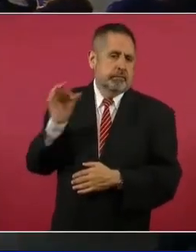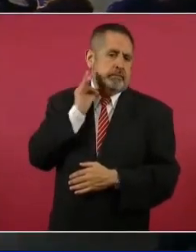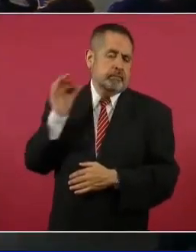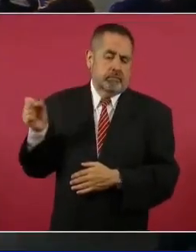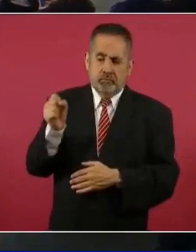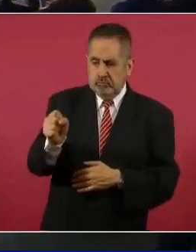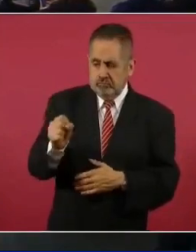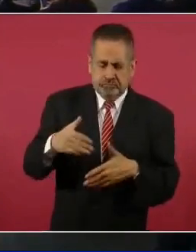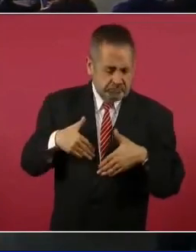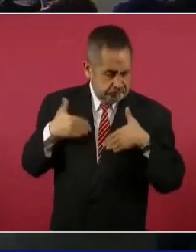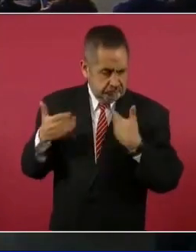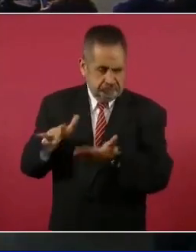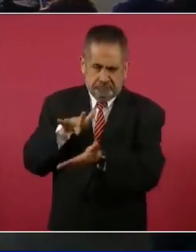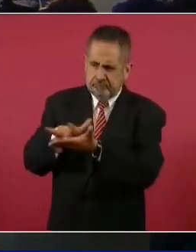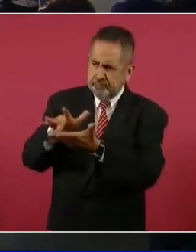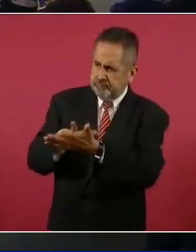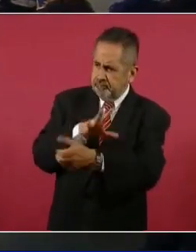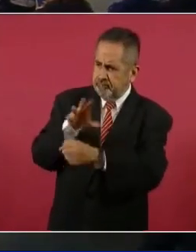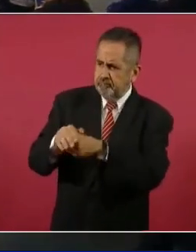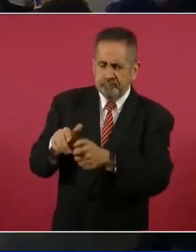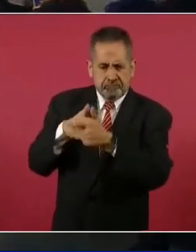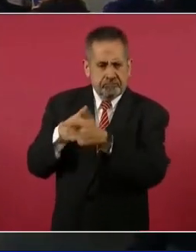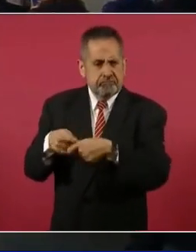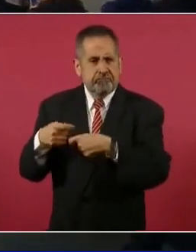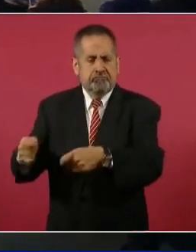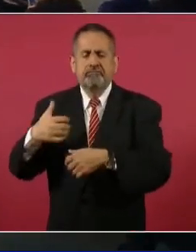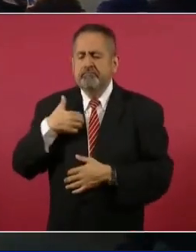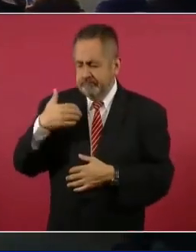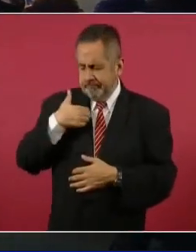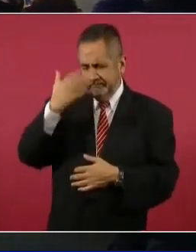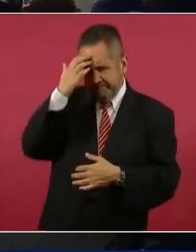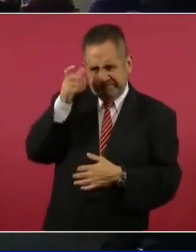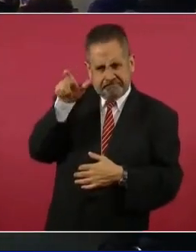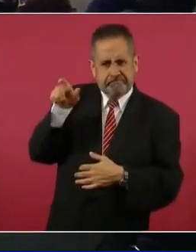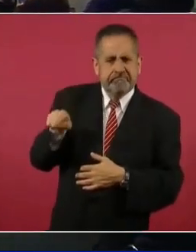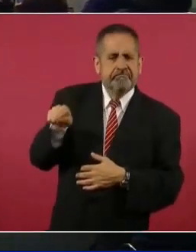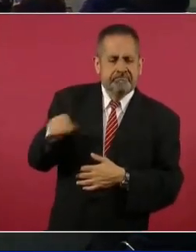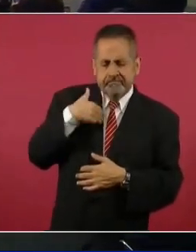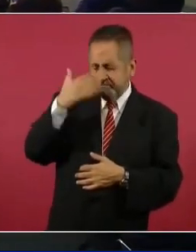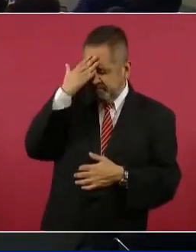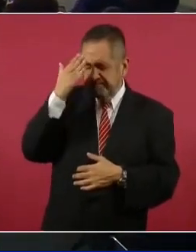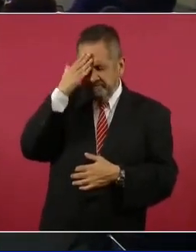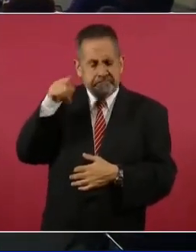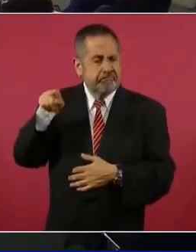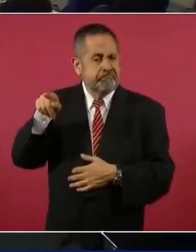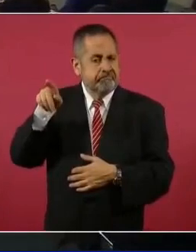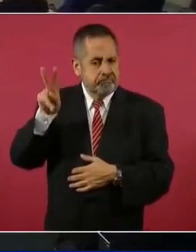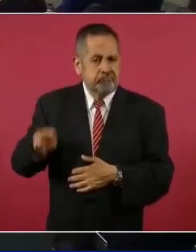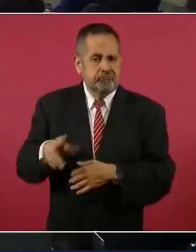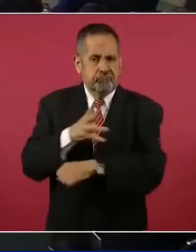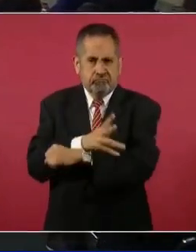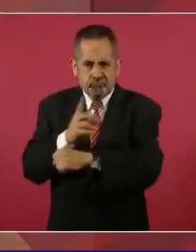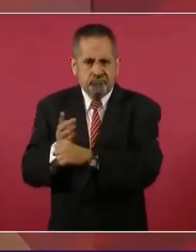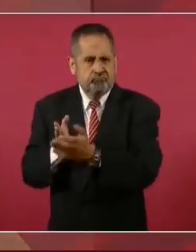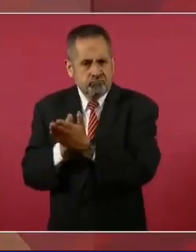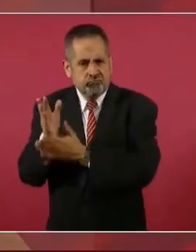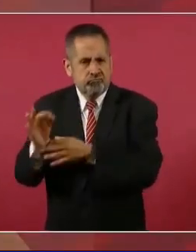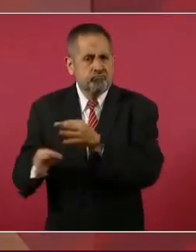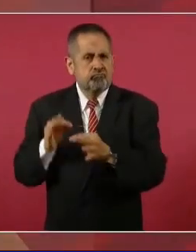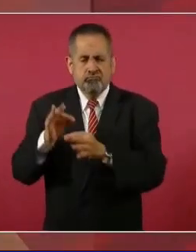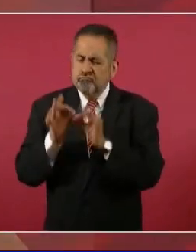tiene todo nuestro apoyo, lo conocemos, es una gente íntegra,